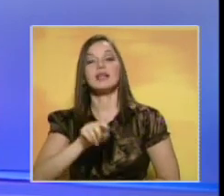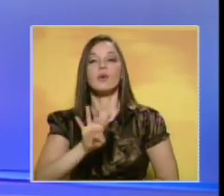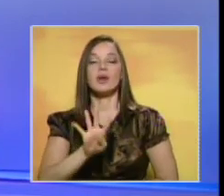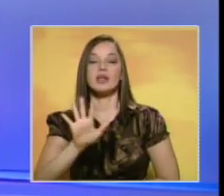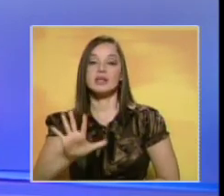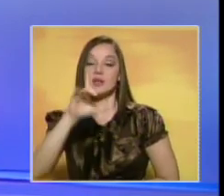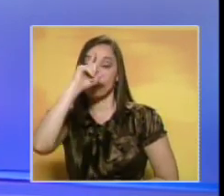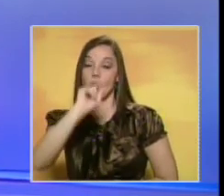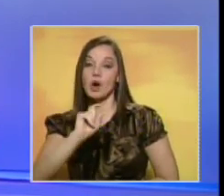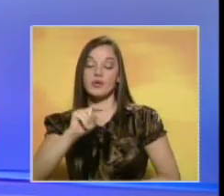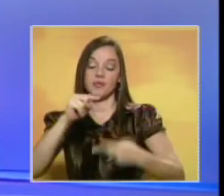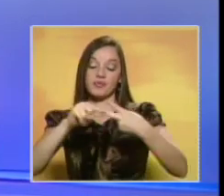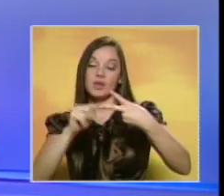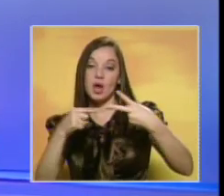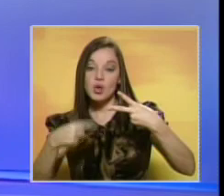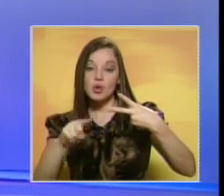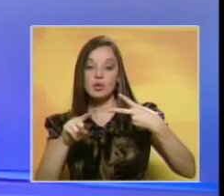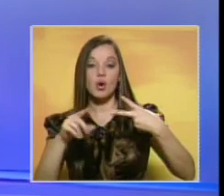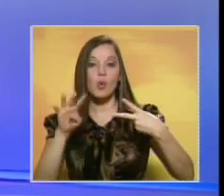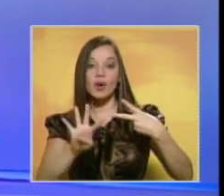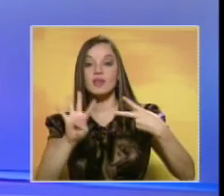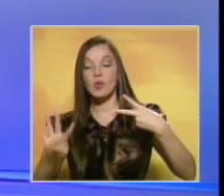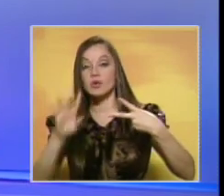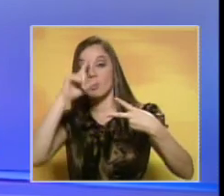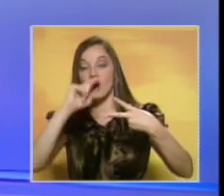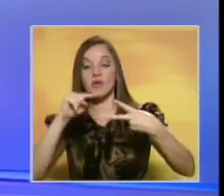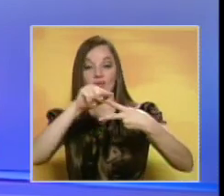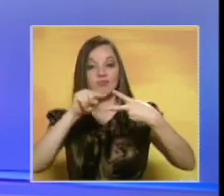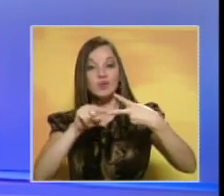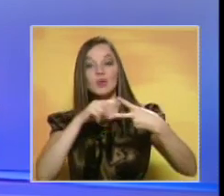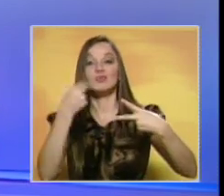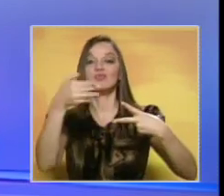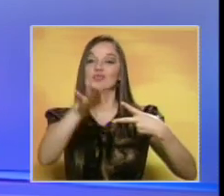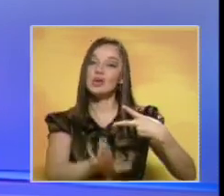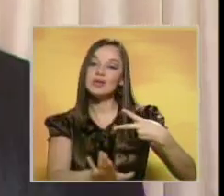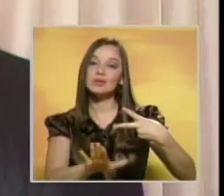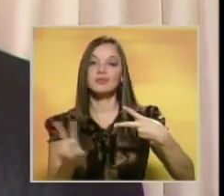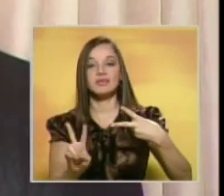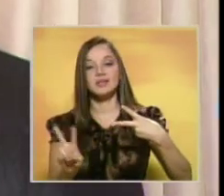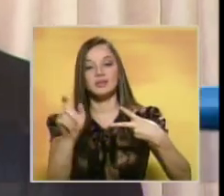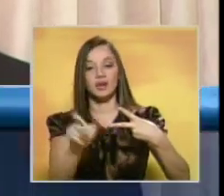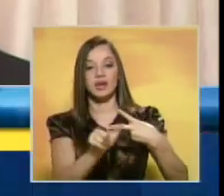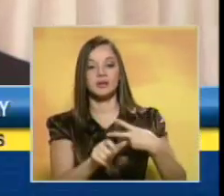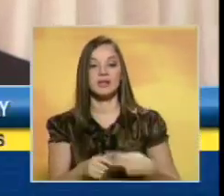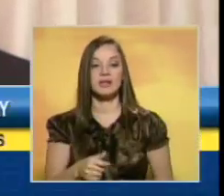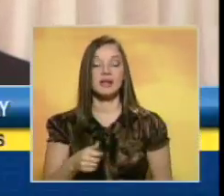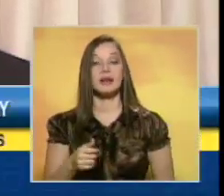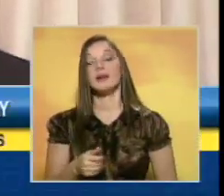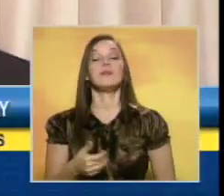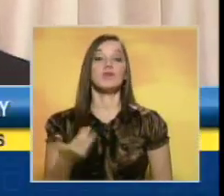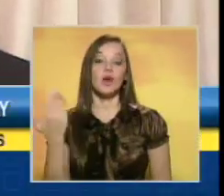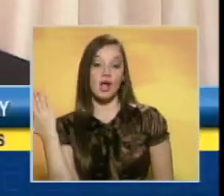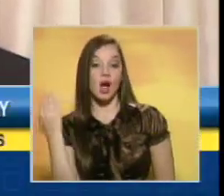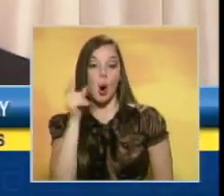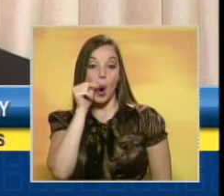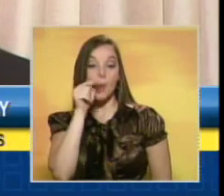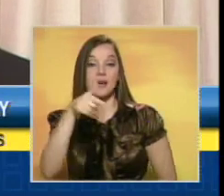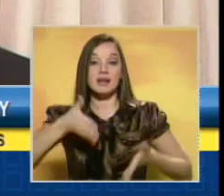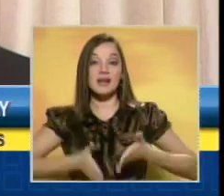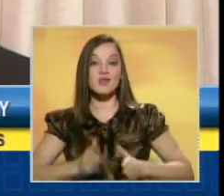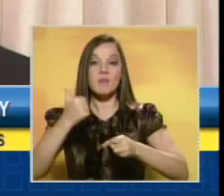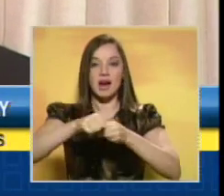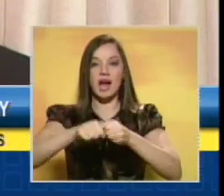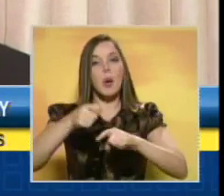Jimena Alegría González, de 44 años, son parte de esta trágica historia. Arisa Palmar era oriundo de Maracaibo,